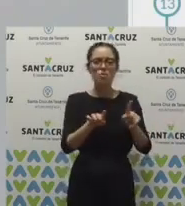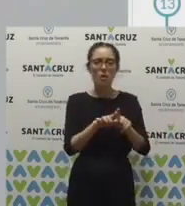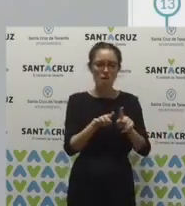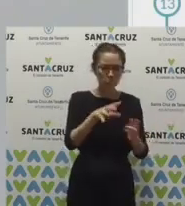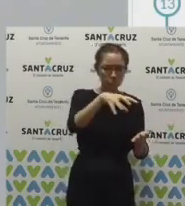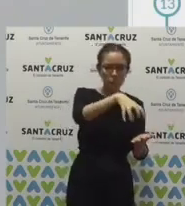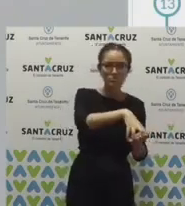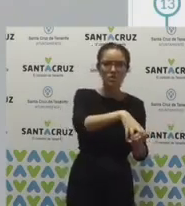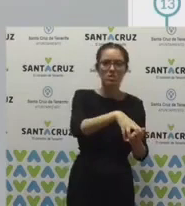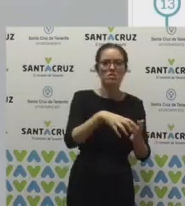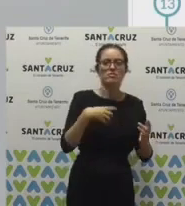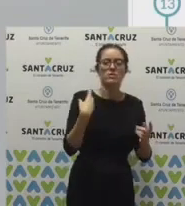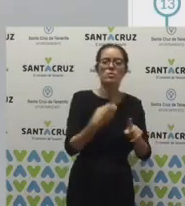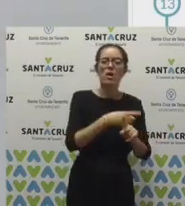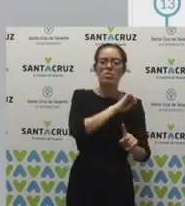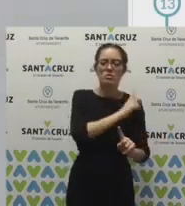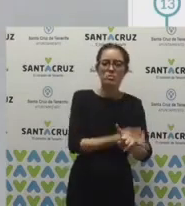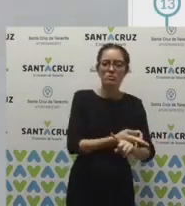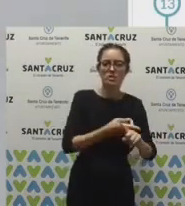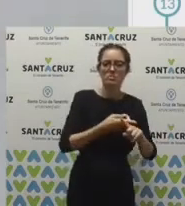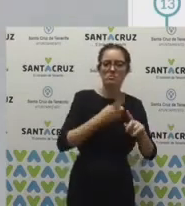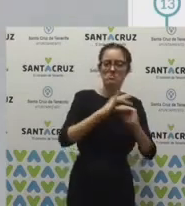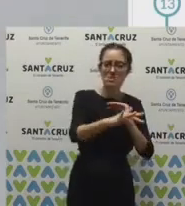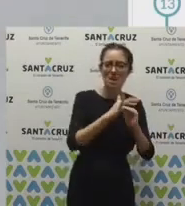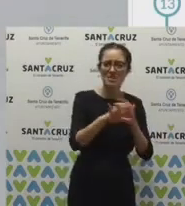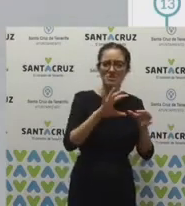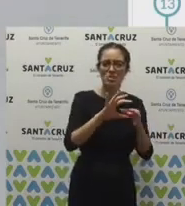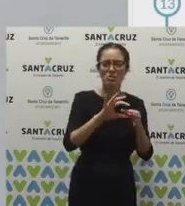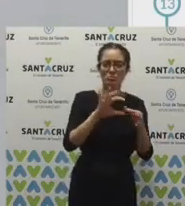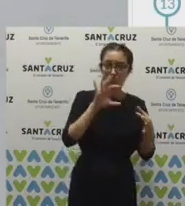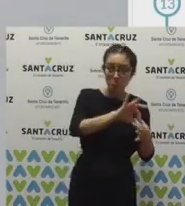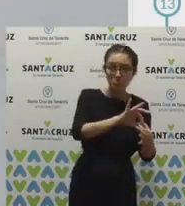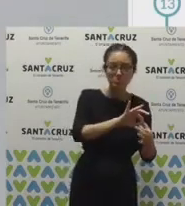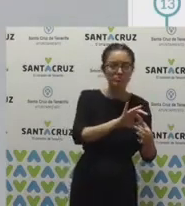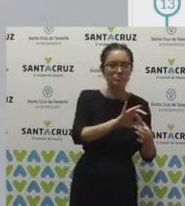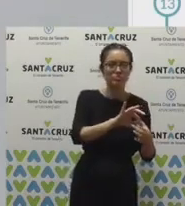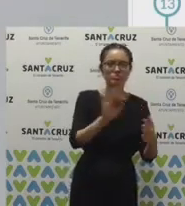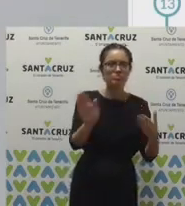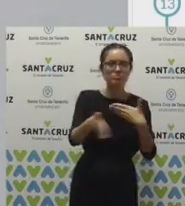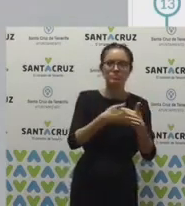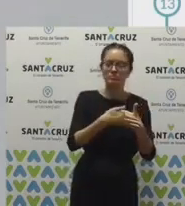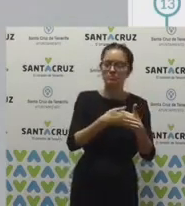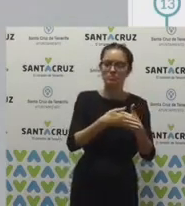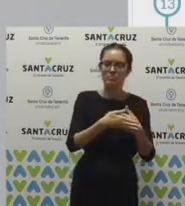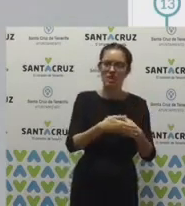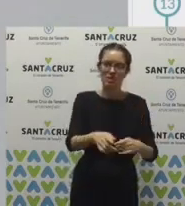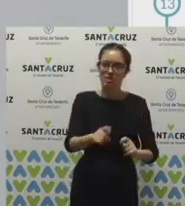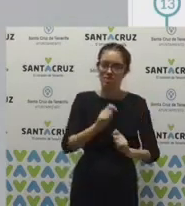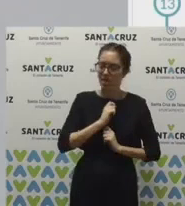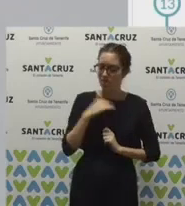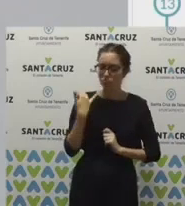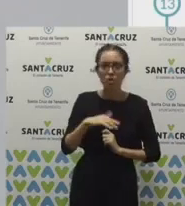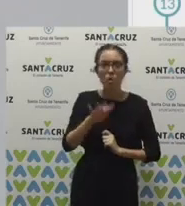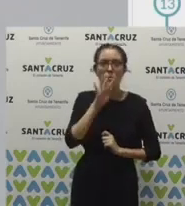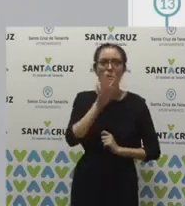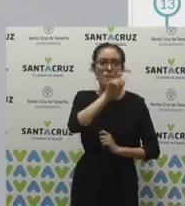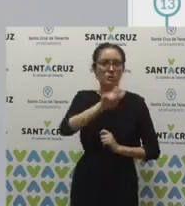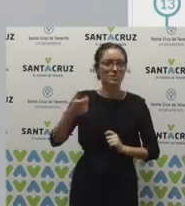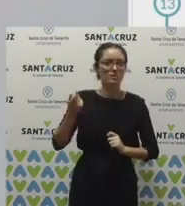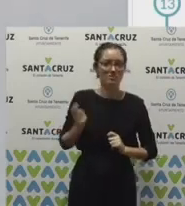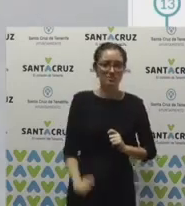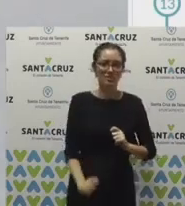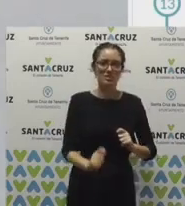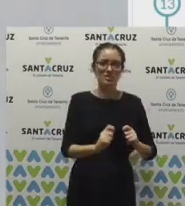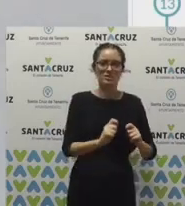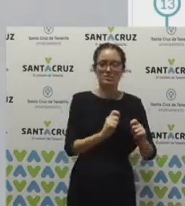algo que nos parece incomprensible esto va a suponer que trabajadores queden despedidos que usuarios se queden